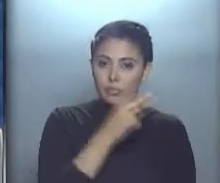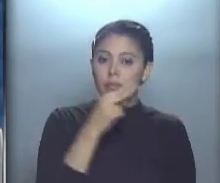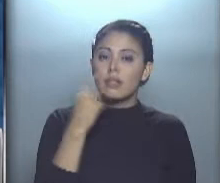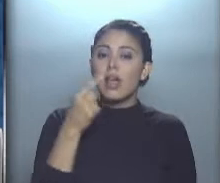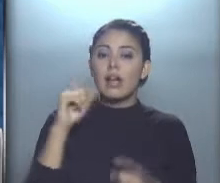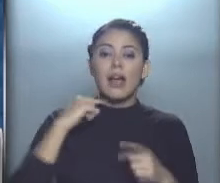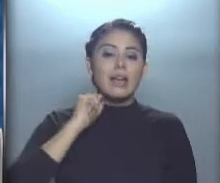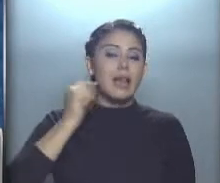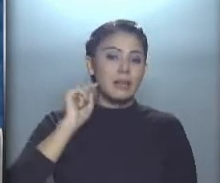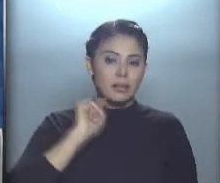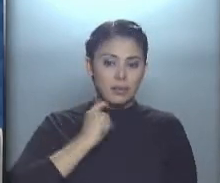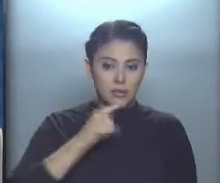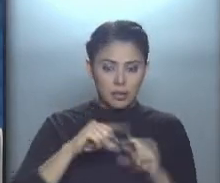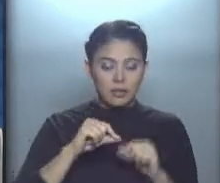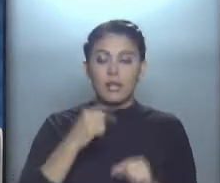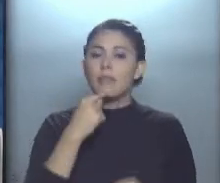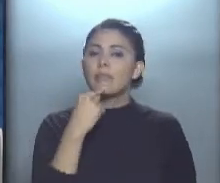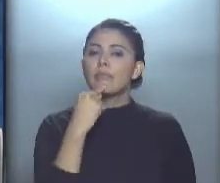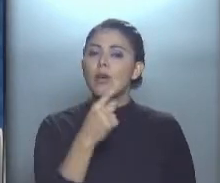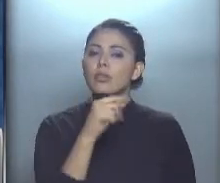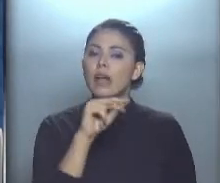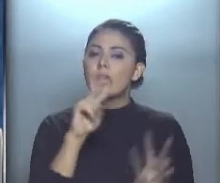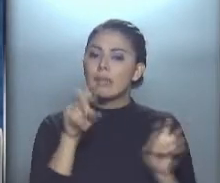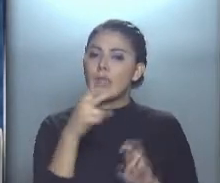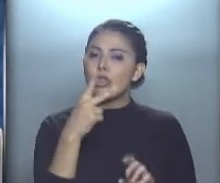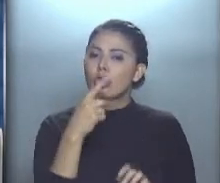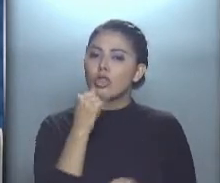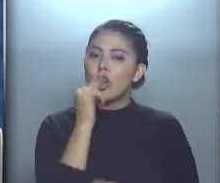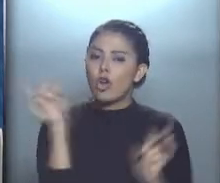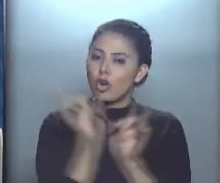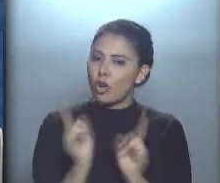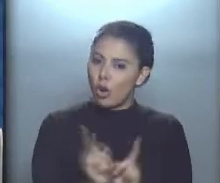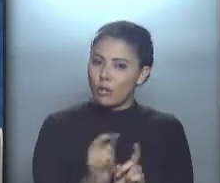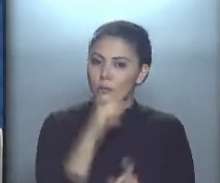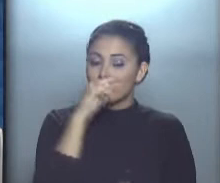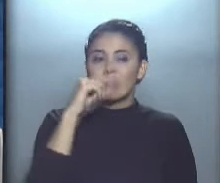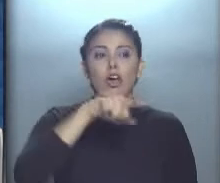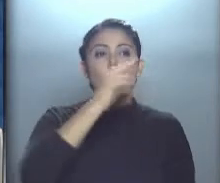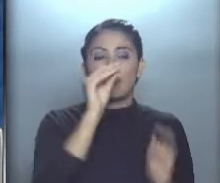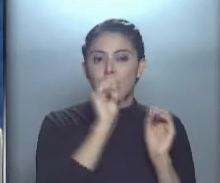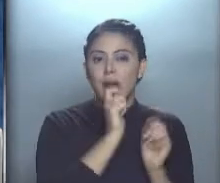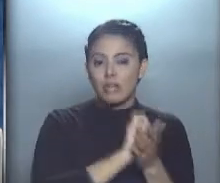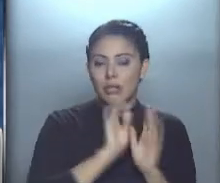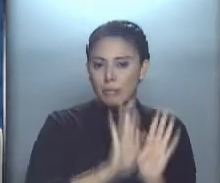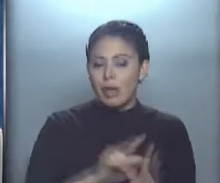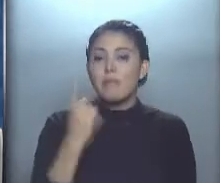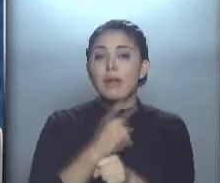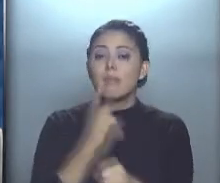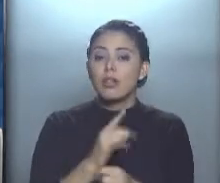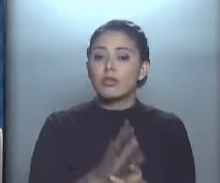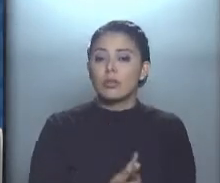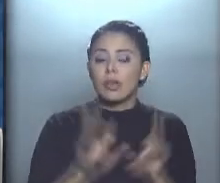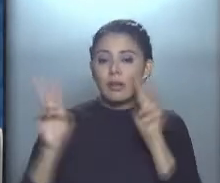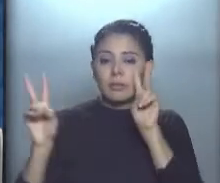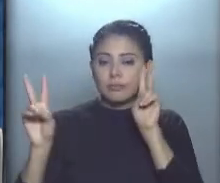Canal 13. Le quería preguntar por dos temas, sin pedirle demasiada extensión, porque sé que están los demás colegas también abordando. El primero tiene que ver con el